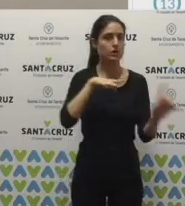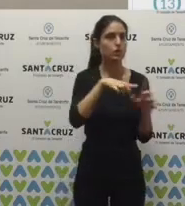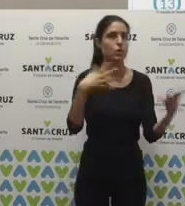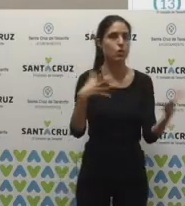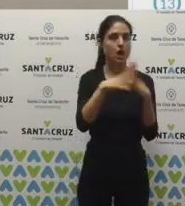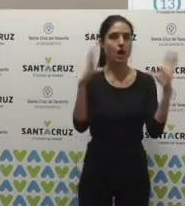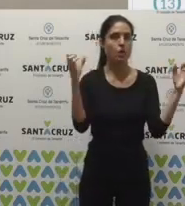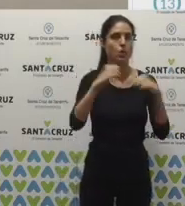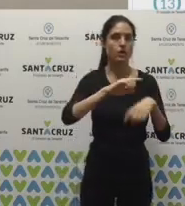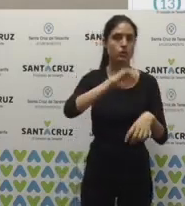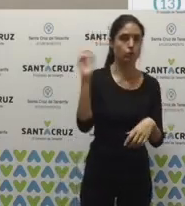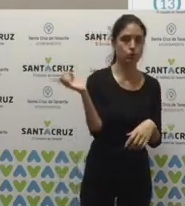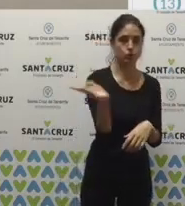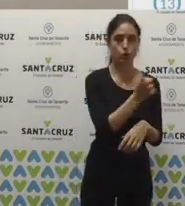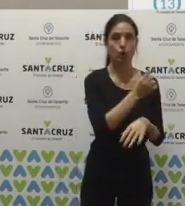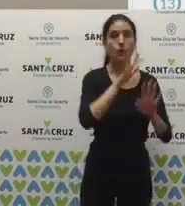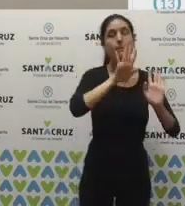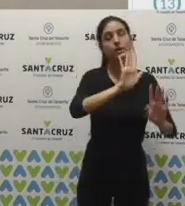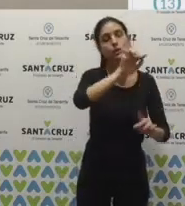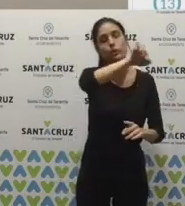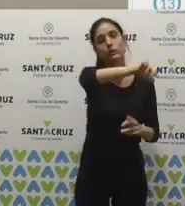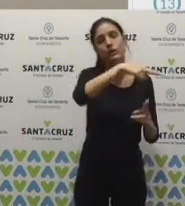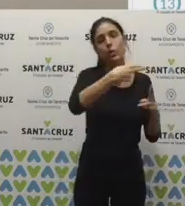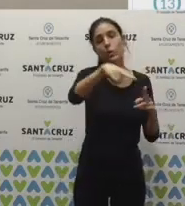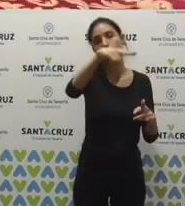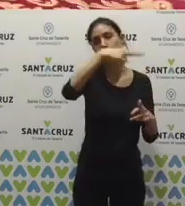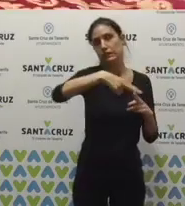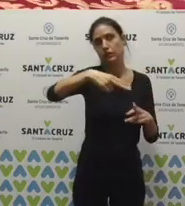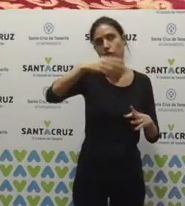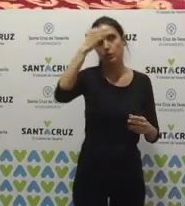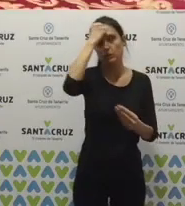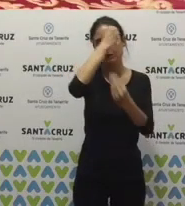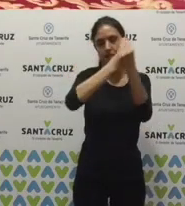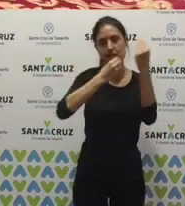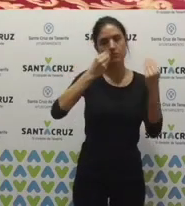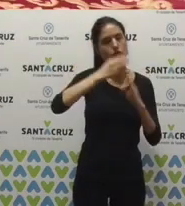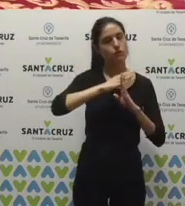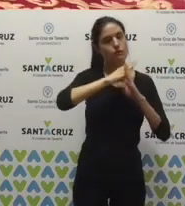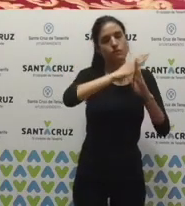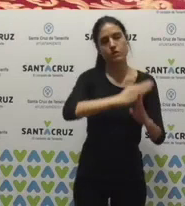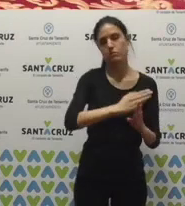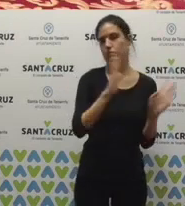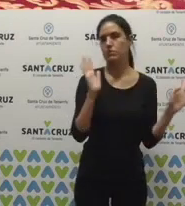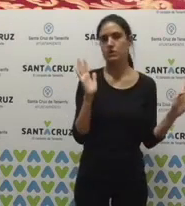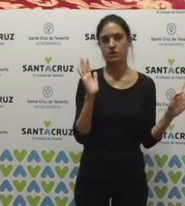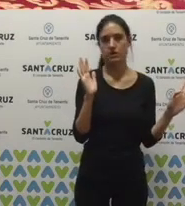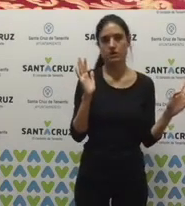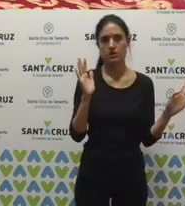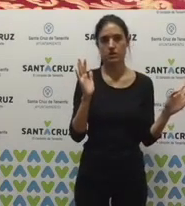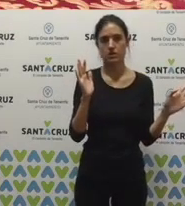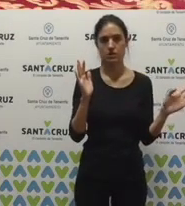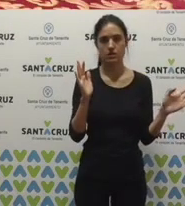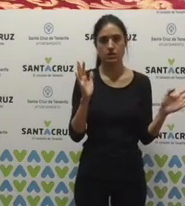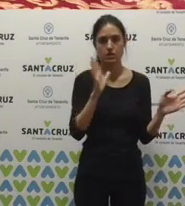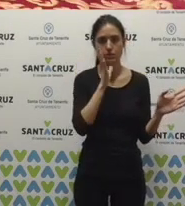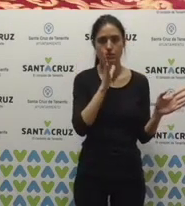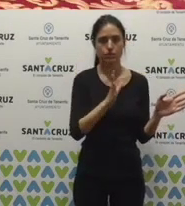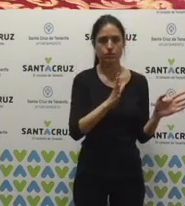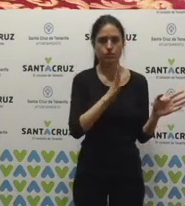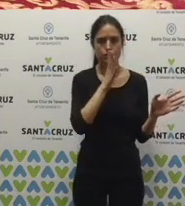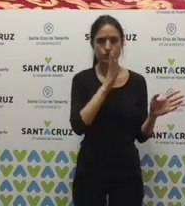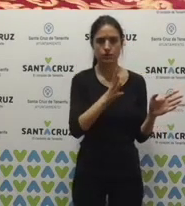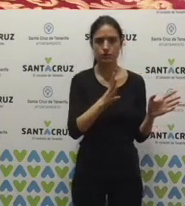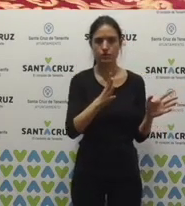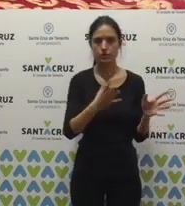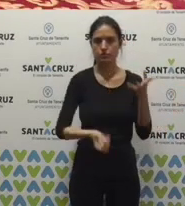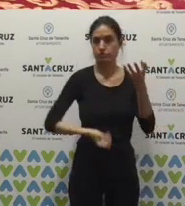bueno sabiendo que usted es un político de firmes convicciones y cada vez que se deja llevar por sus impulsos por el horno no lo tomaremos en cuenta